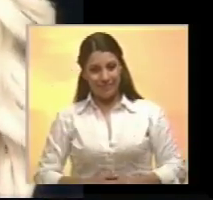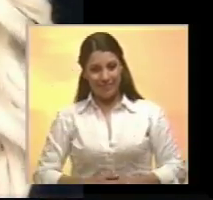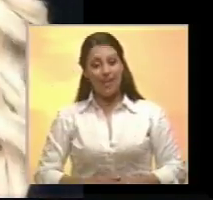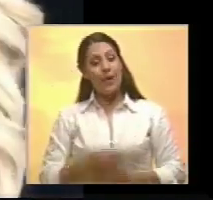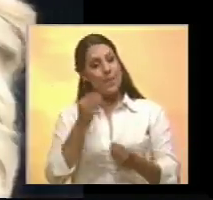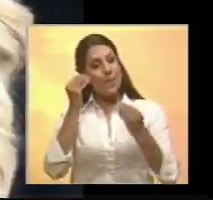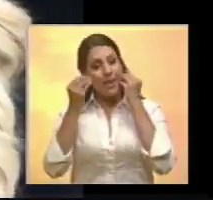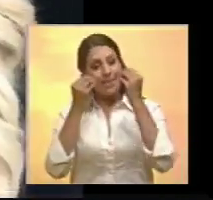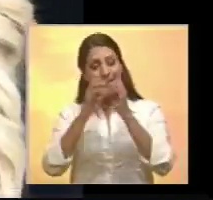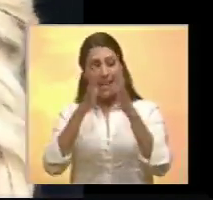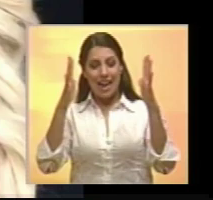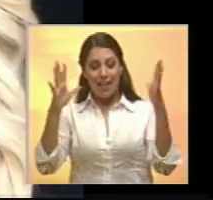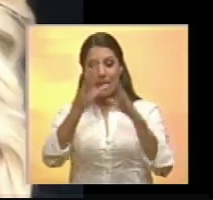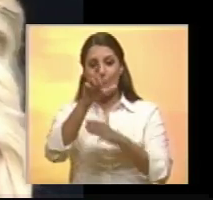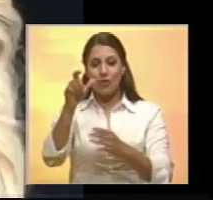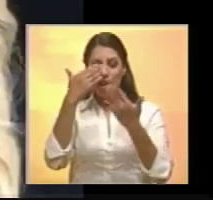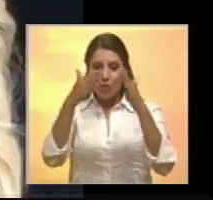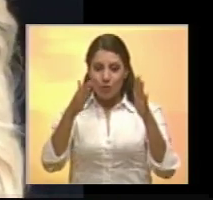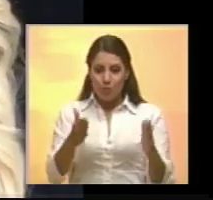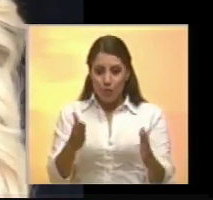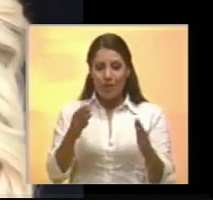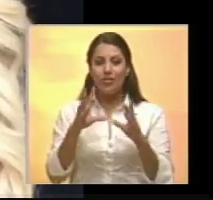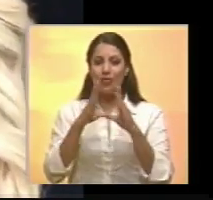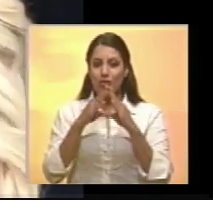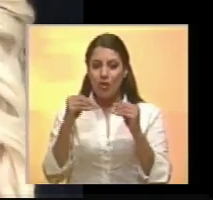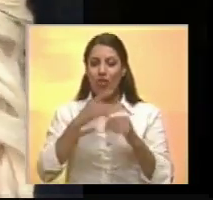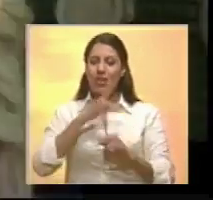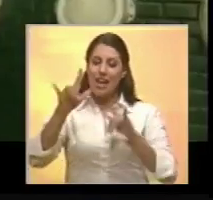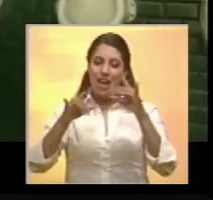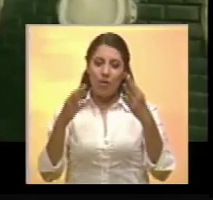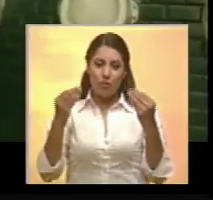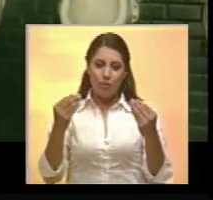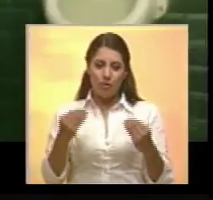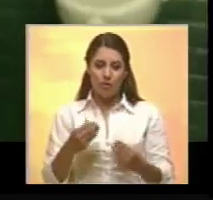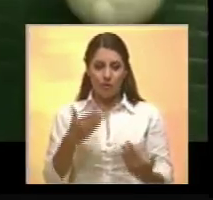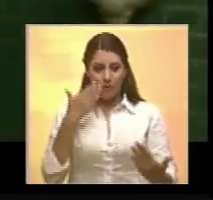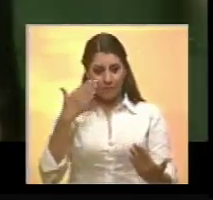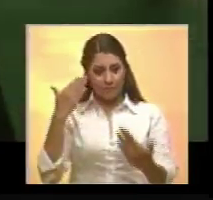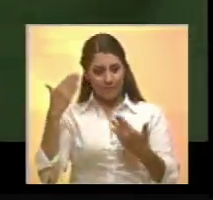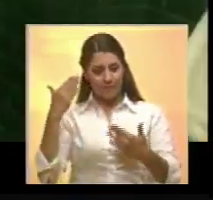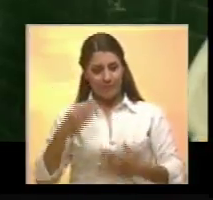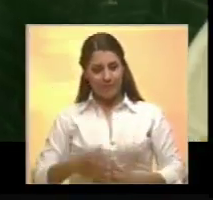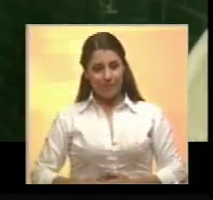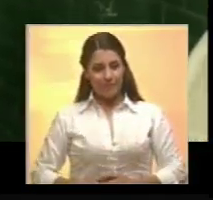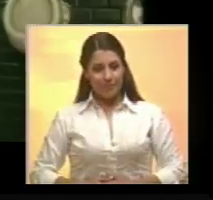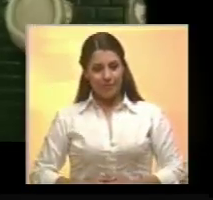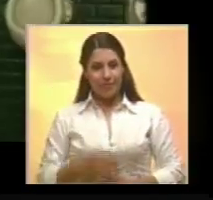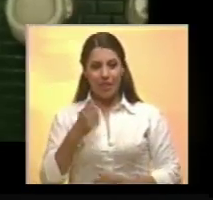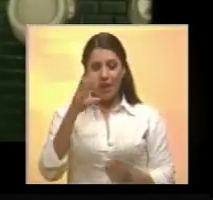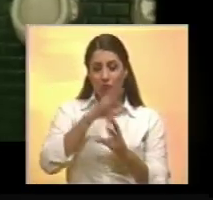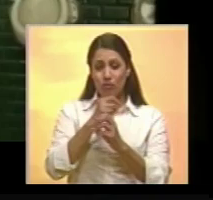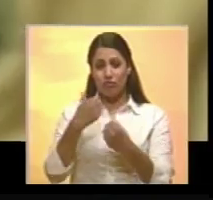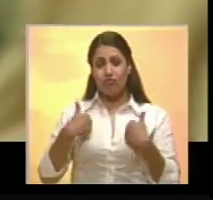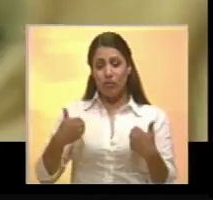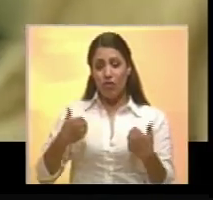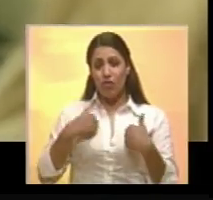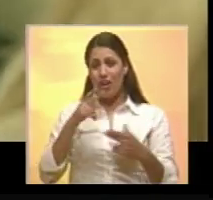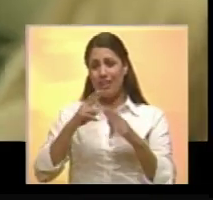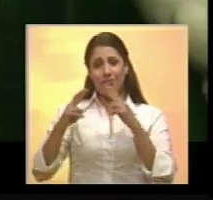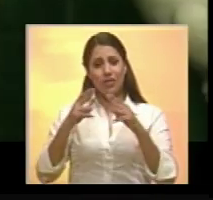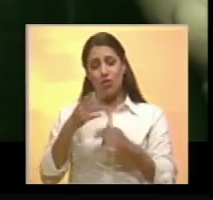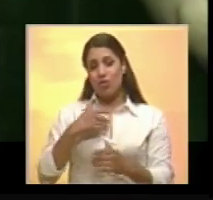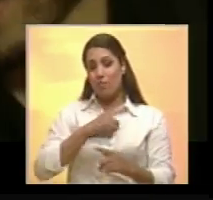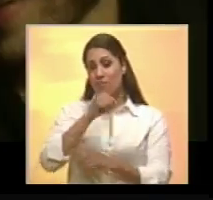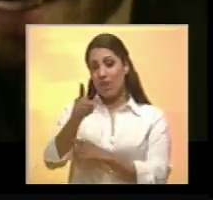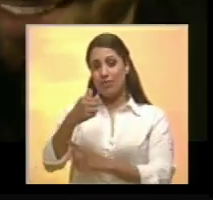Un beso muy grande para los alumnos de Pies Descalzos. Los quiero mucho. Cada noche que te tengo ahí sufriendo, que en esta relación soy yo la